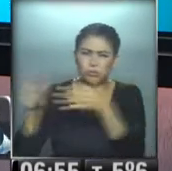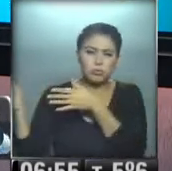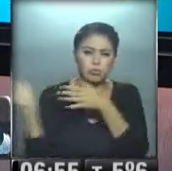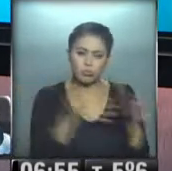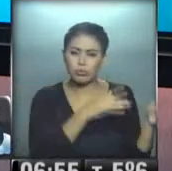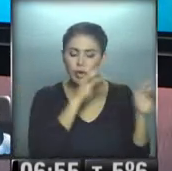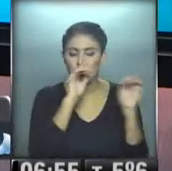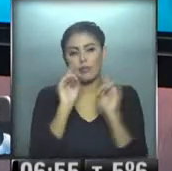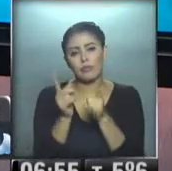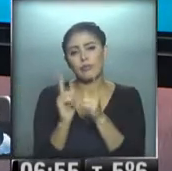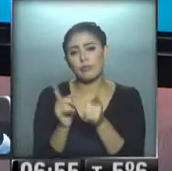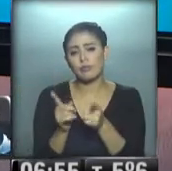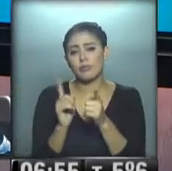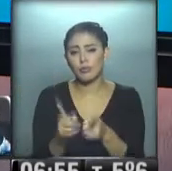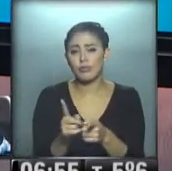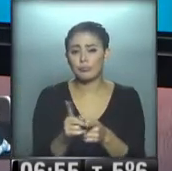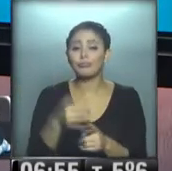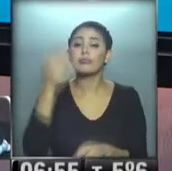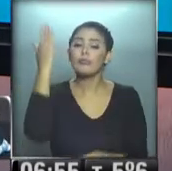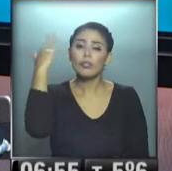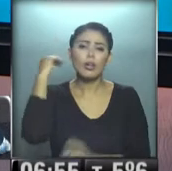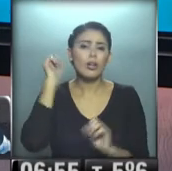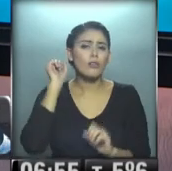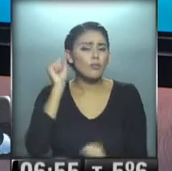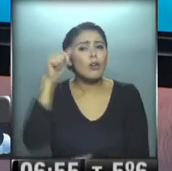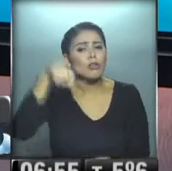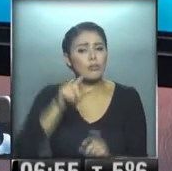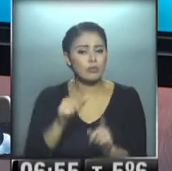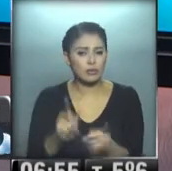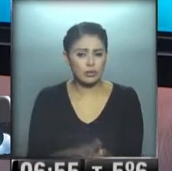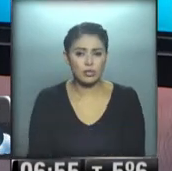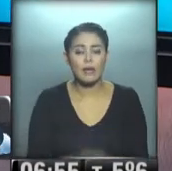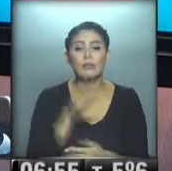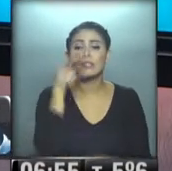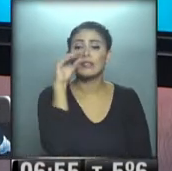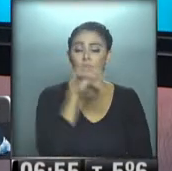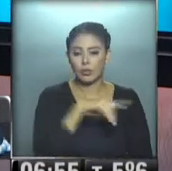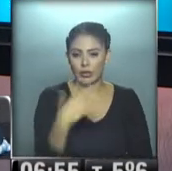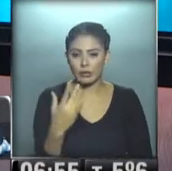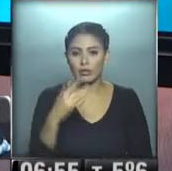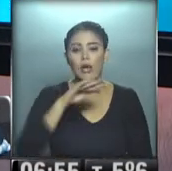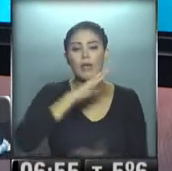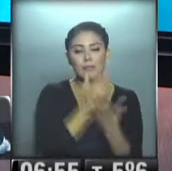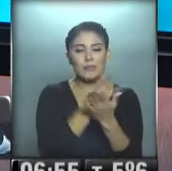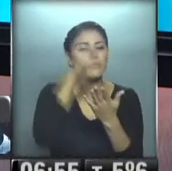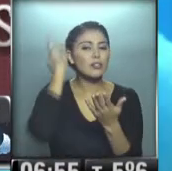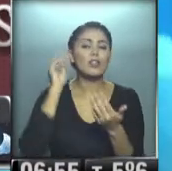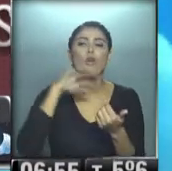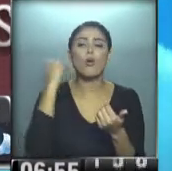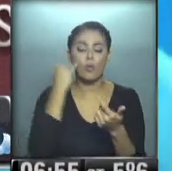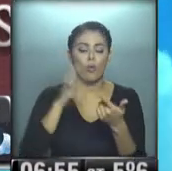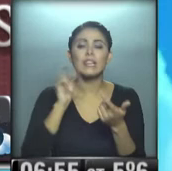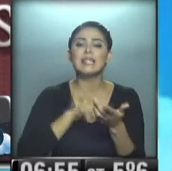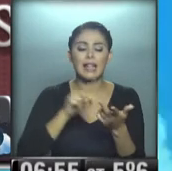van a soplar muy fuerte, como soplaron, como soplan todavía en el este de Santa Cruz. Zona cordillerana de Jujuy,